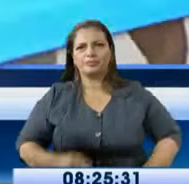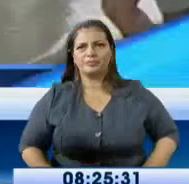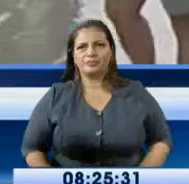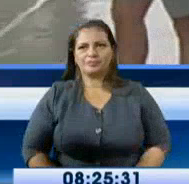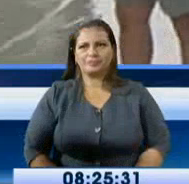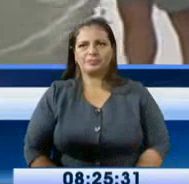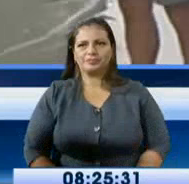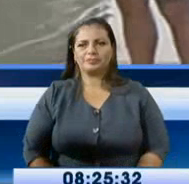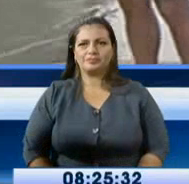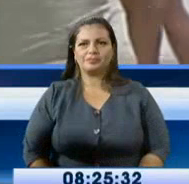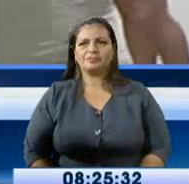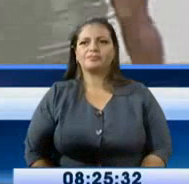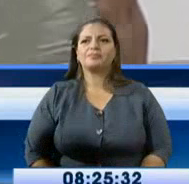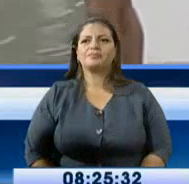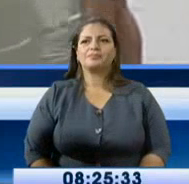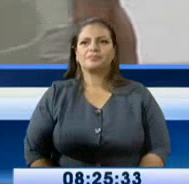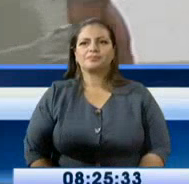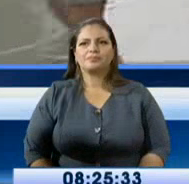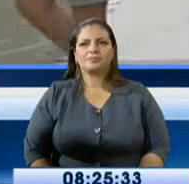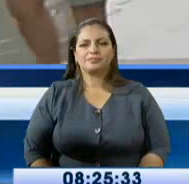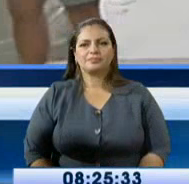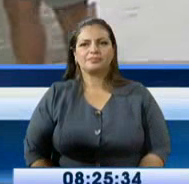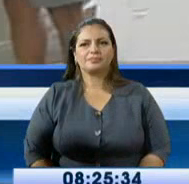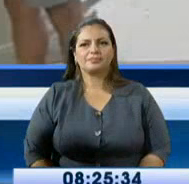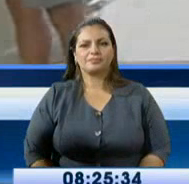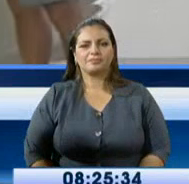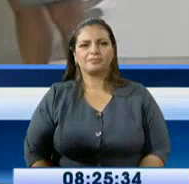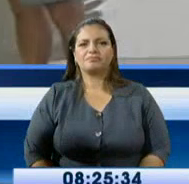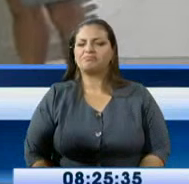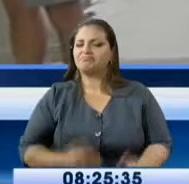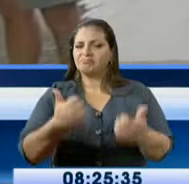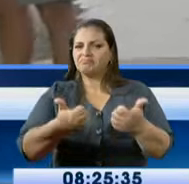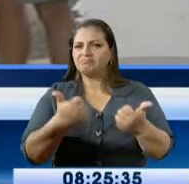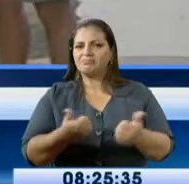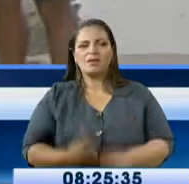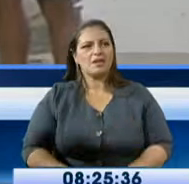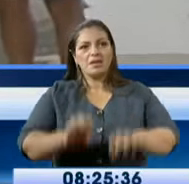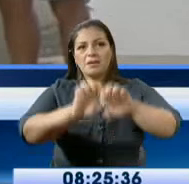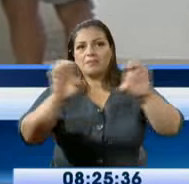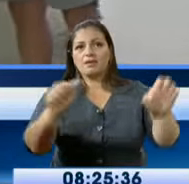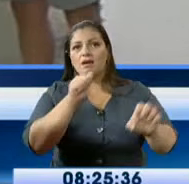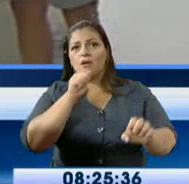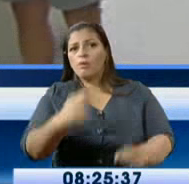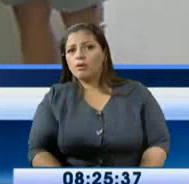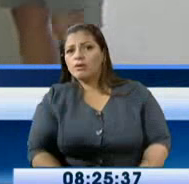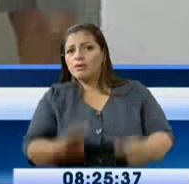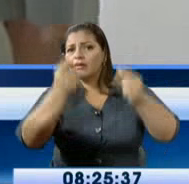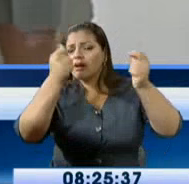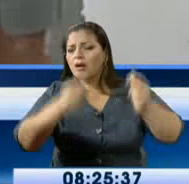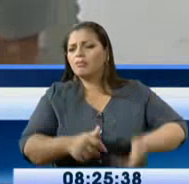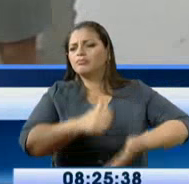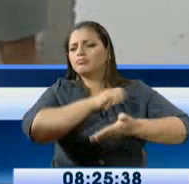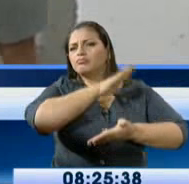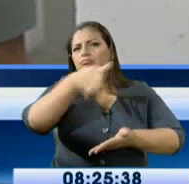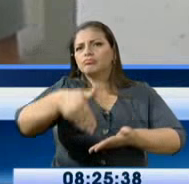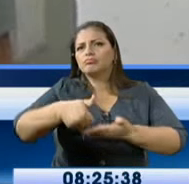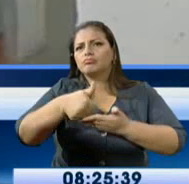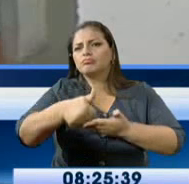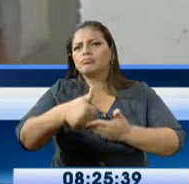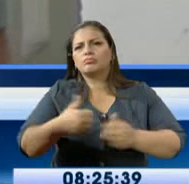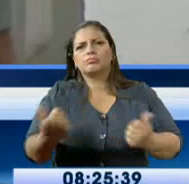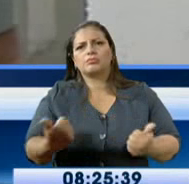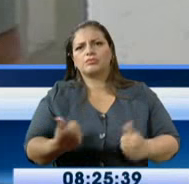la respuesta también, pues lógicamente, que es una respuesta inmediata a la situación. Y ya veremos cuando regresemos a conversar contigo, Enrique, a ver qué